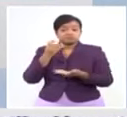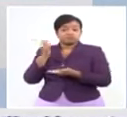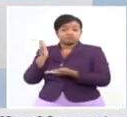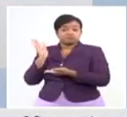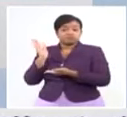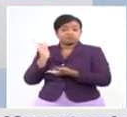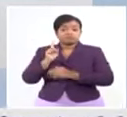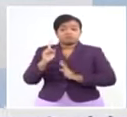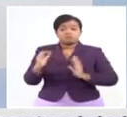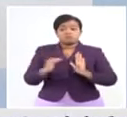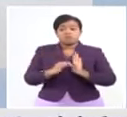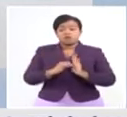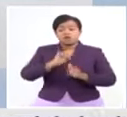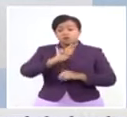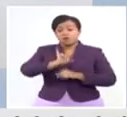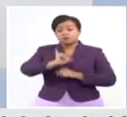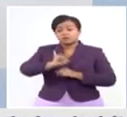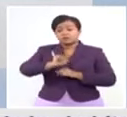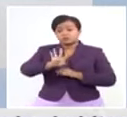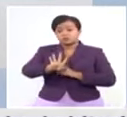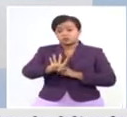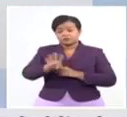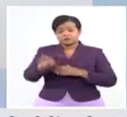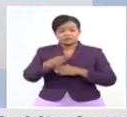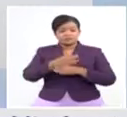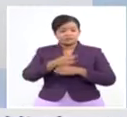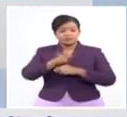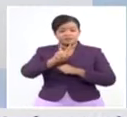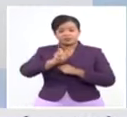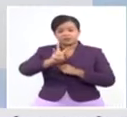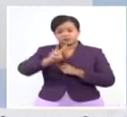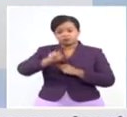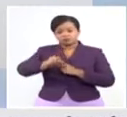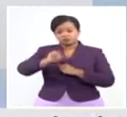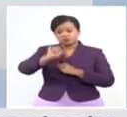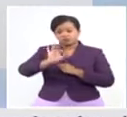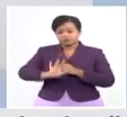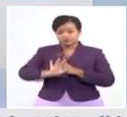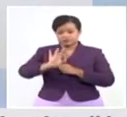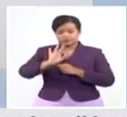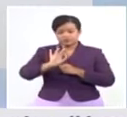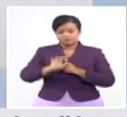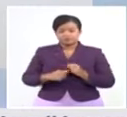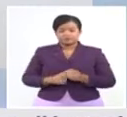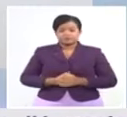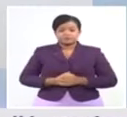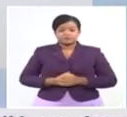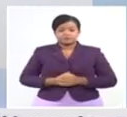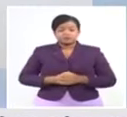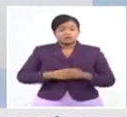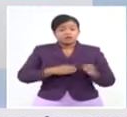1.964, el 23,6% de todos los diagnosticados. Y lo que es todavía